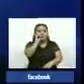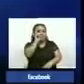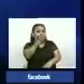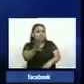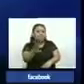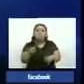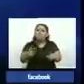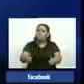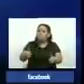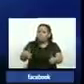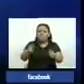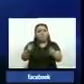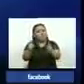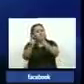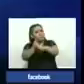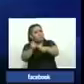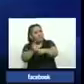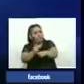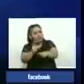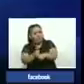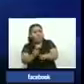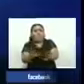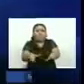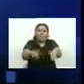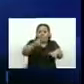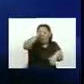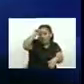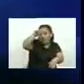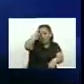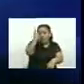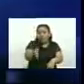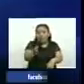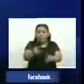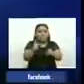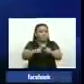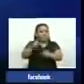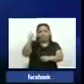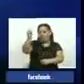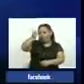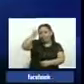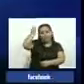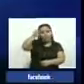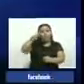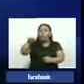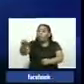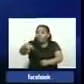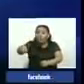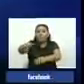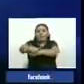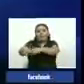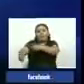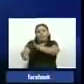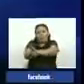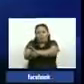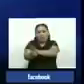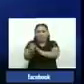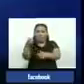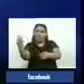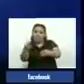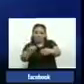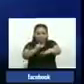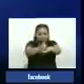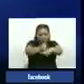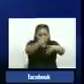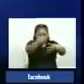están en contra de cambios en el servicio que presta el sector, pero critican la forma en la que la Asamblea Legislativa les pondría condiciones